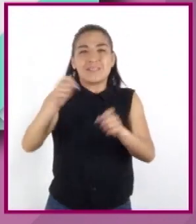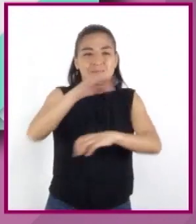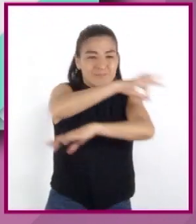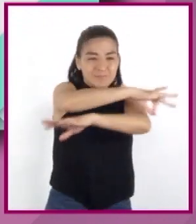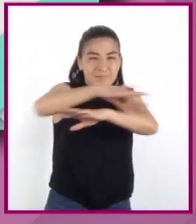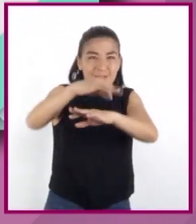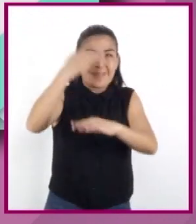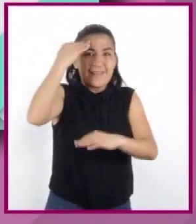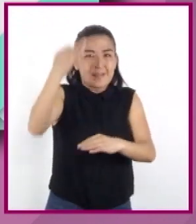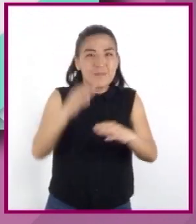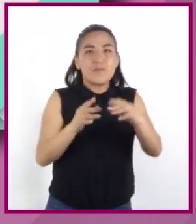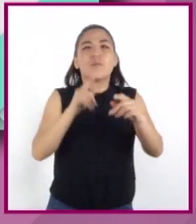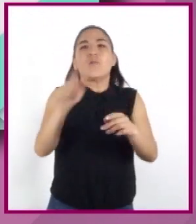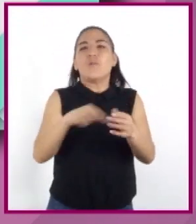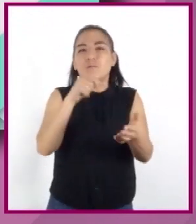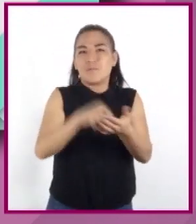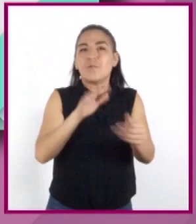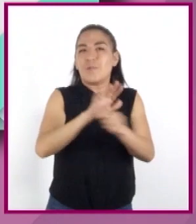y obteniendo su razón.